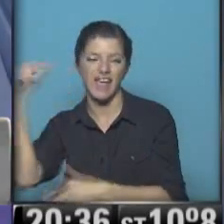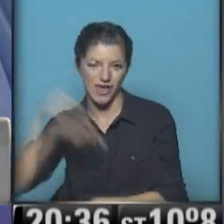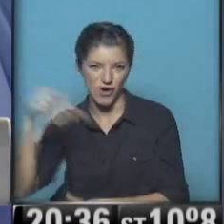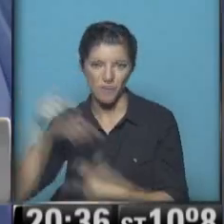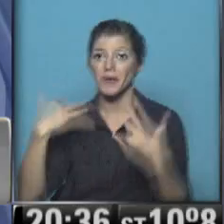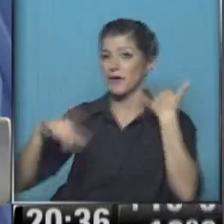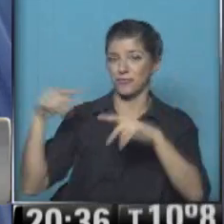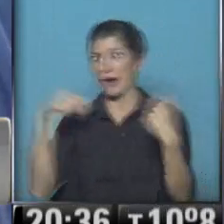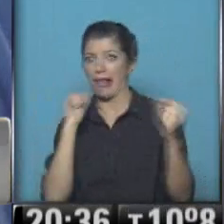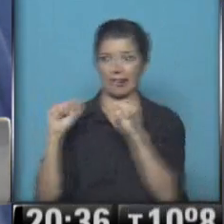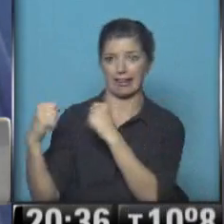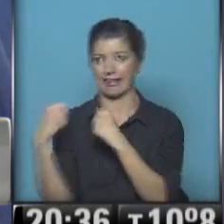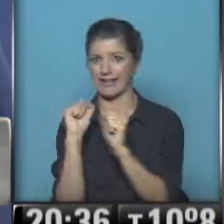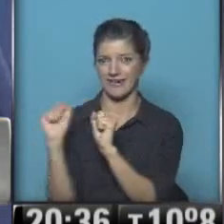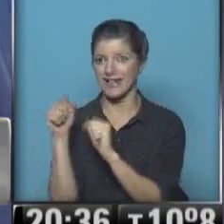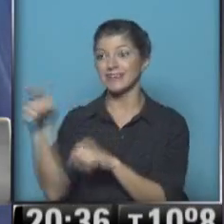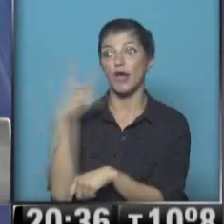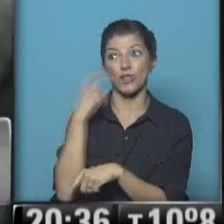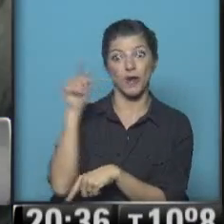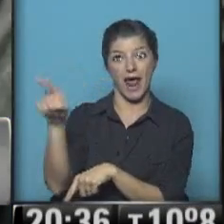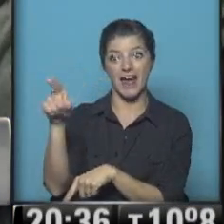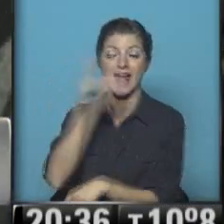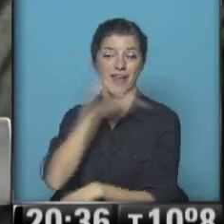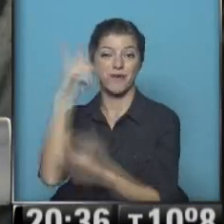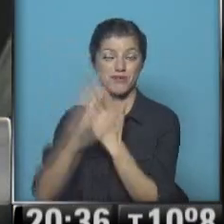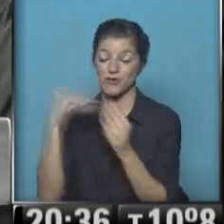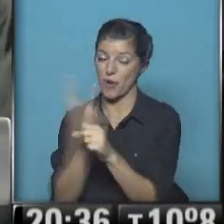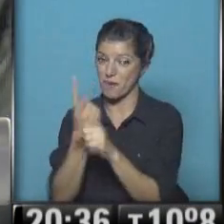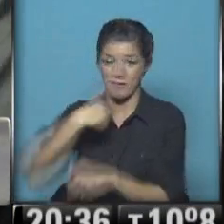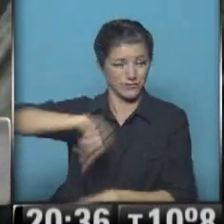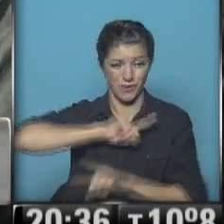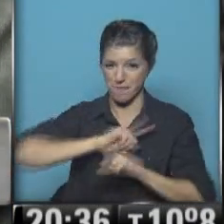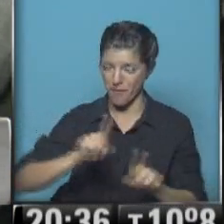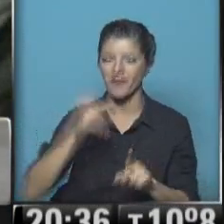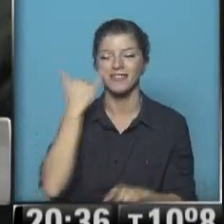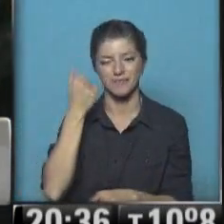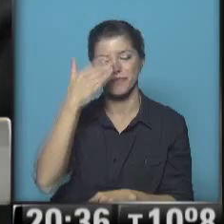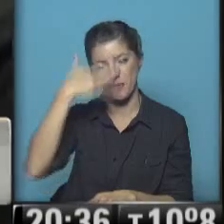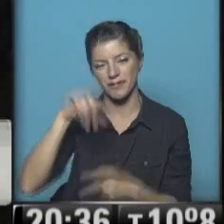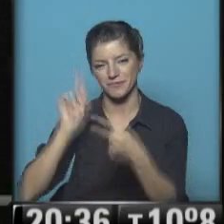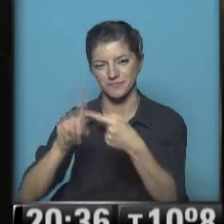nos están matando acá, si no lo puede controlar el jefe de gabinete, nosotros menos, ¿eh? Volvemos enseguida.